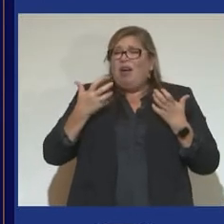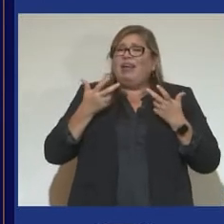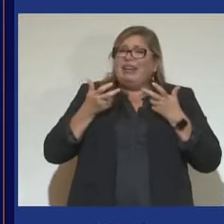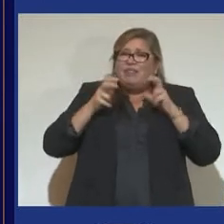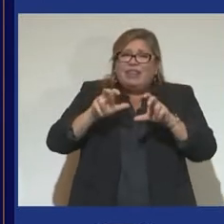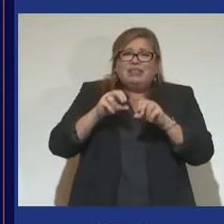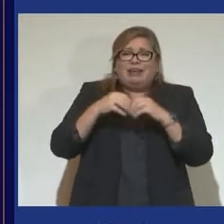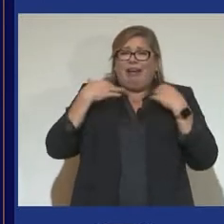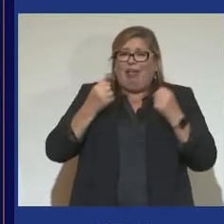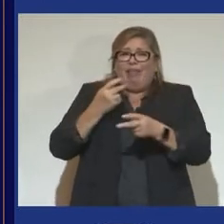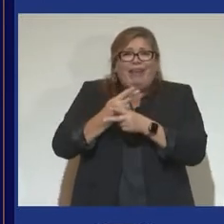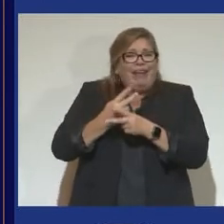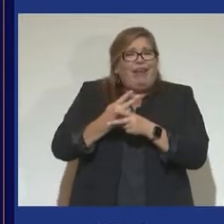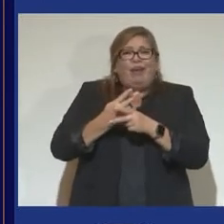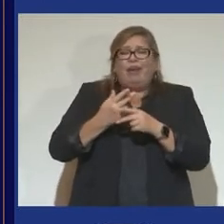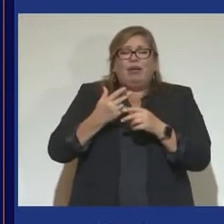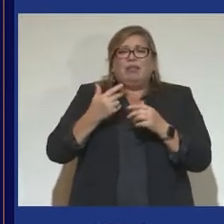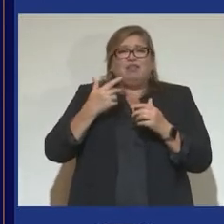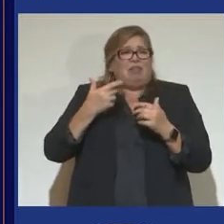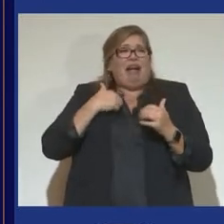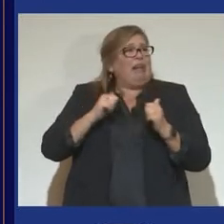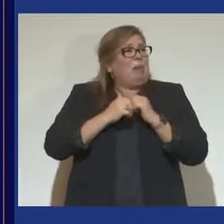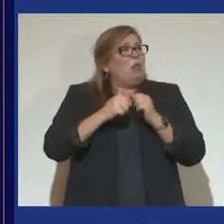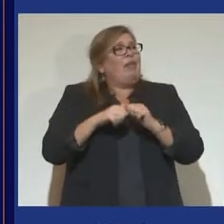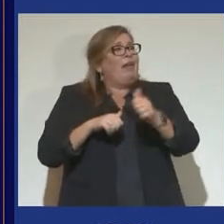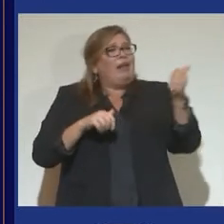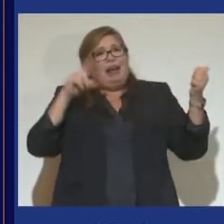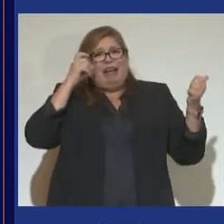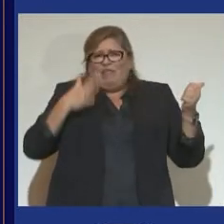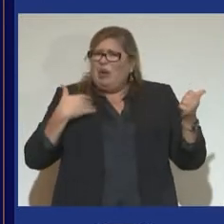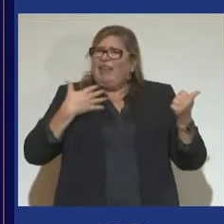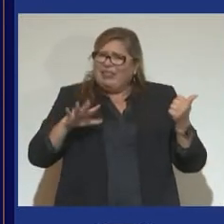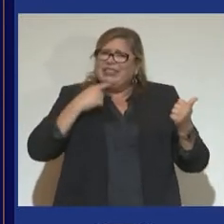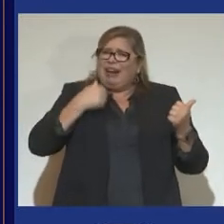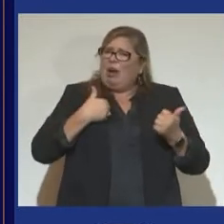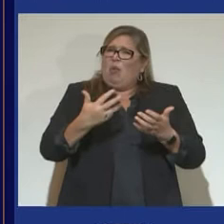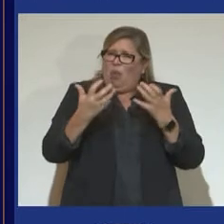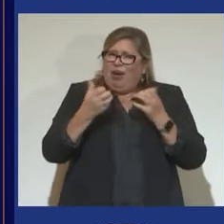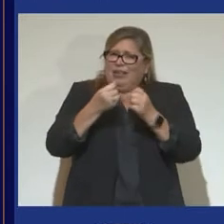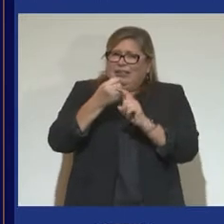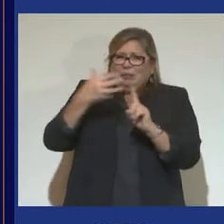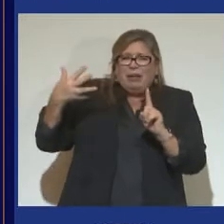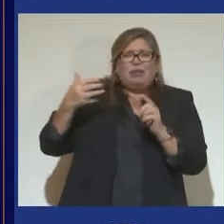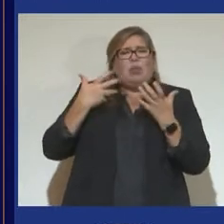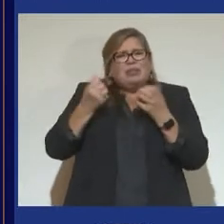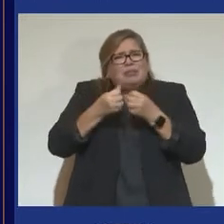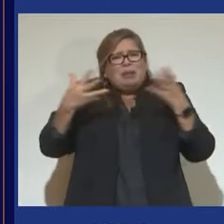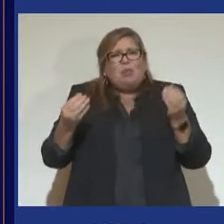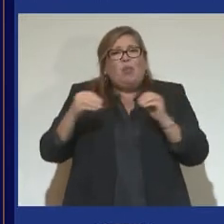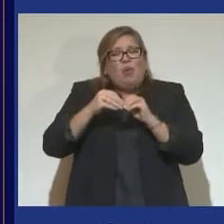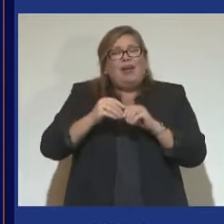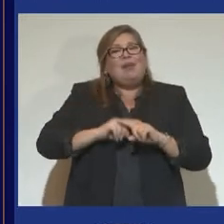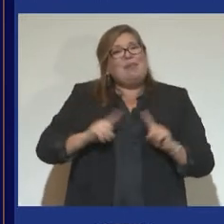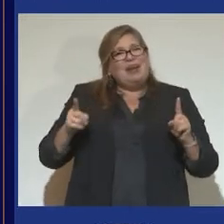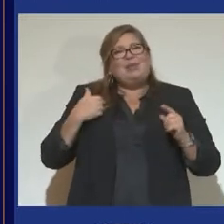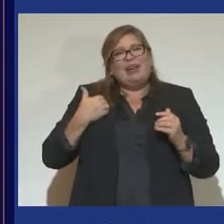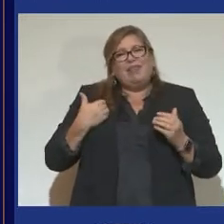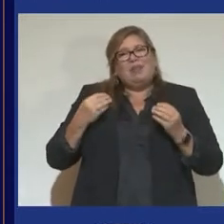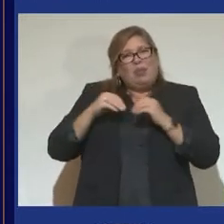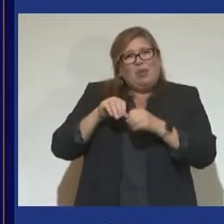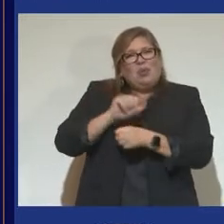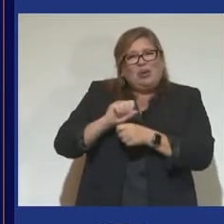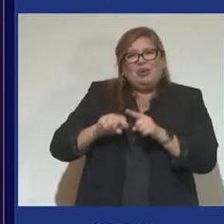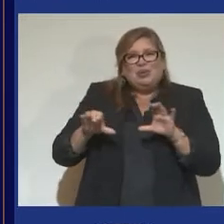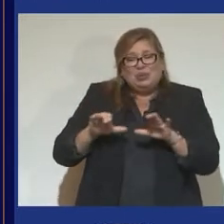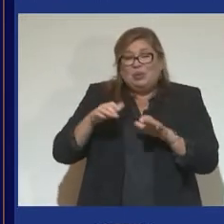claramente acerca de expander el cuidado de la salud social pero sé que tenemos mucho más trabajo que hacer